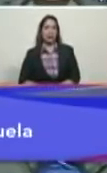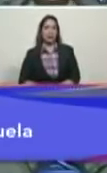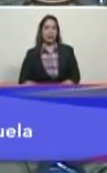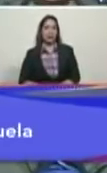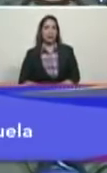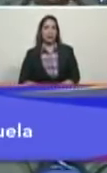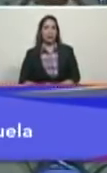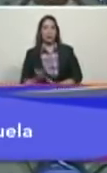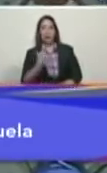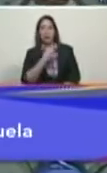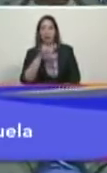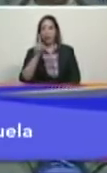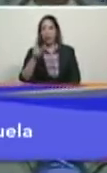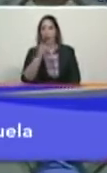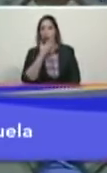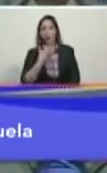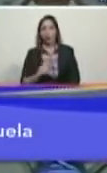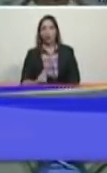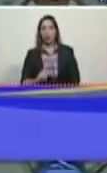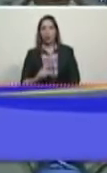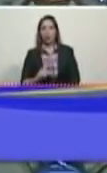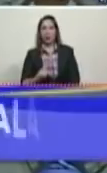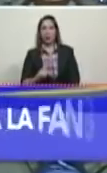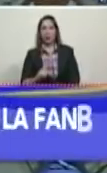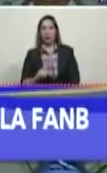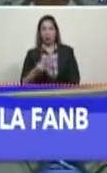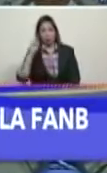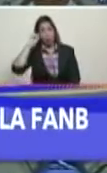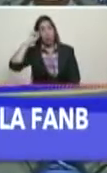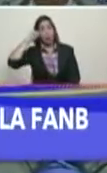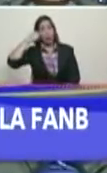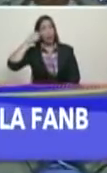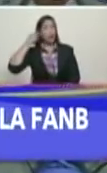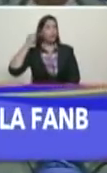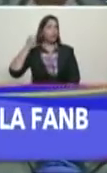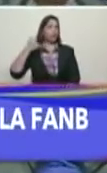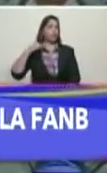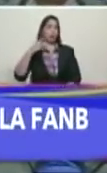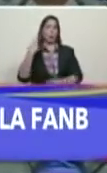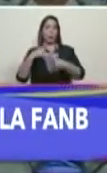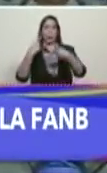El 31 de diciembre, ¿sí? Porque uno recuerda tantas cosas.